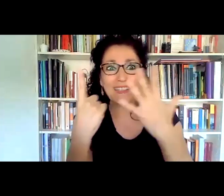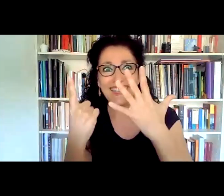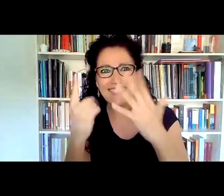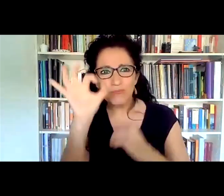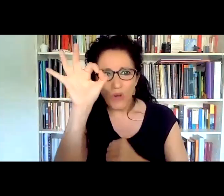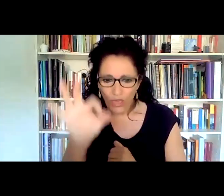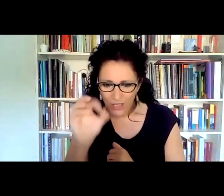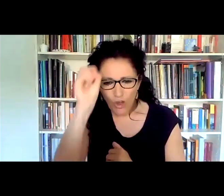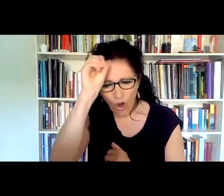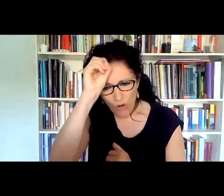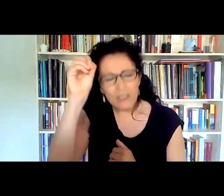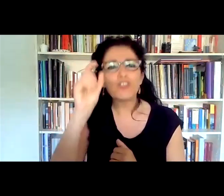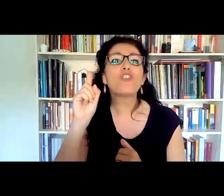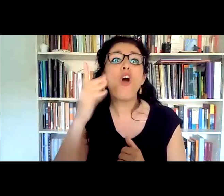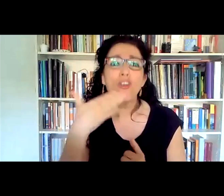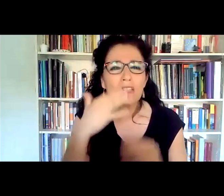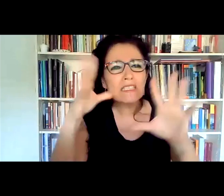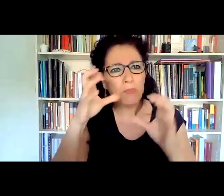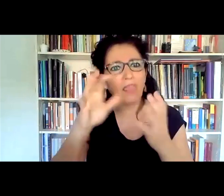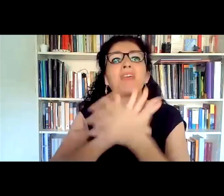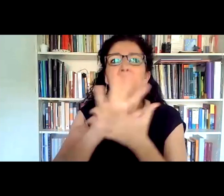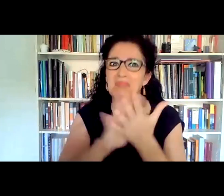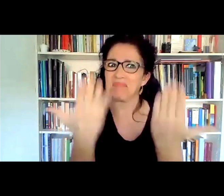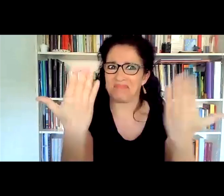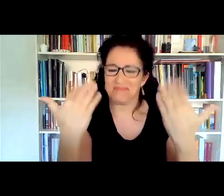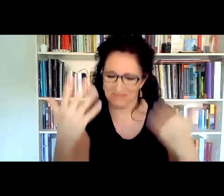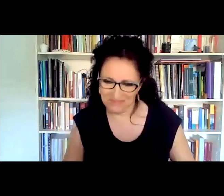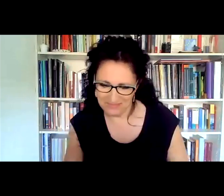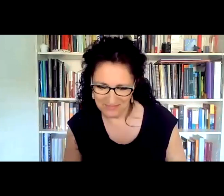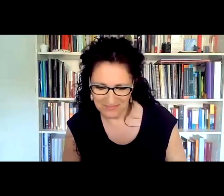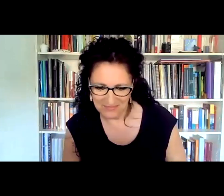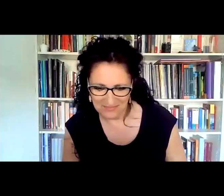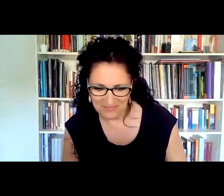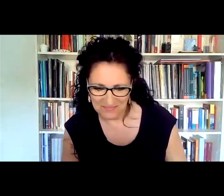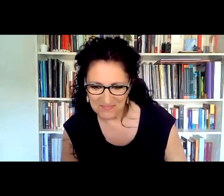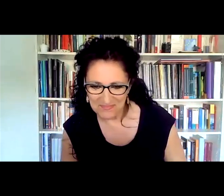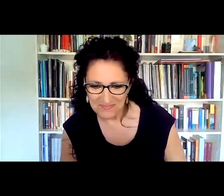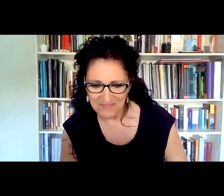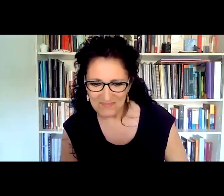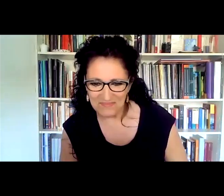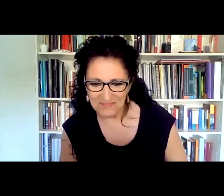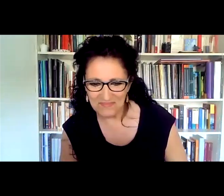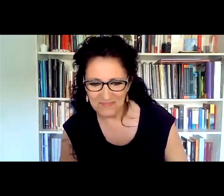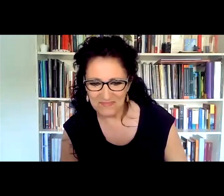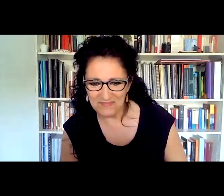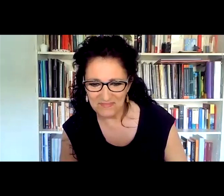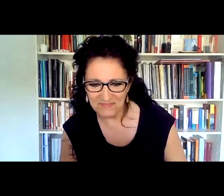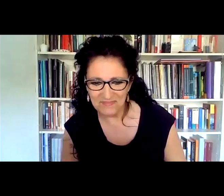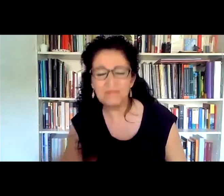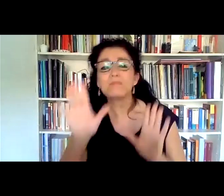y casi el 96% opinan que las personas oyentes cada vez más están